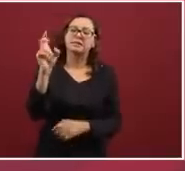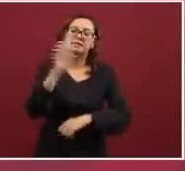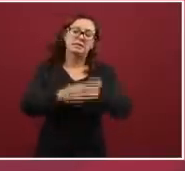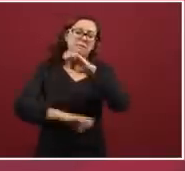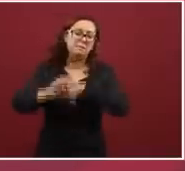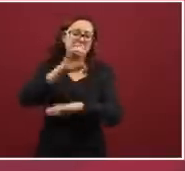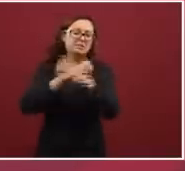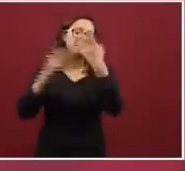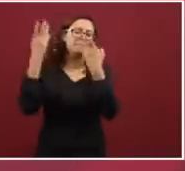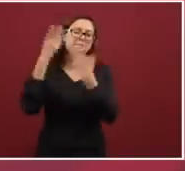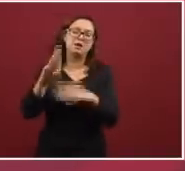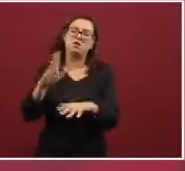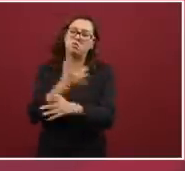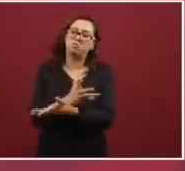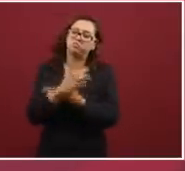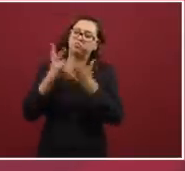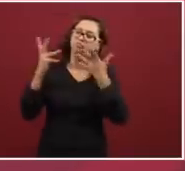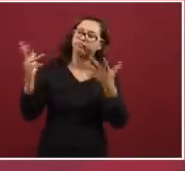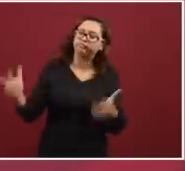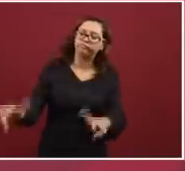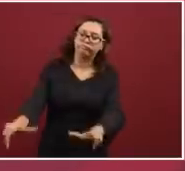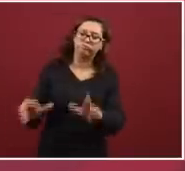bancos más grandes,